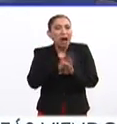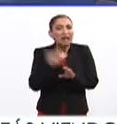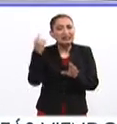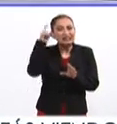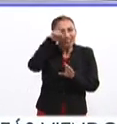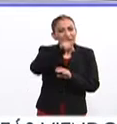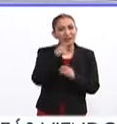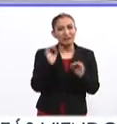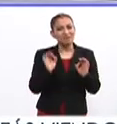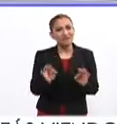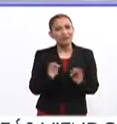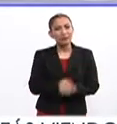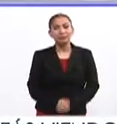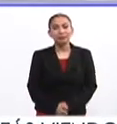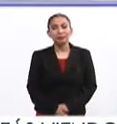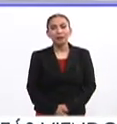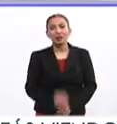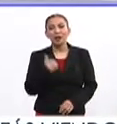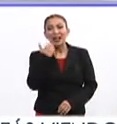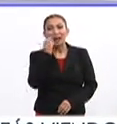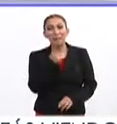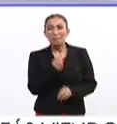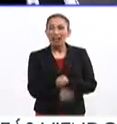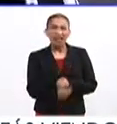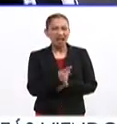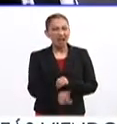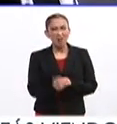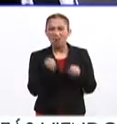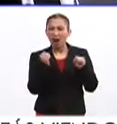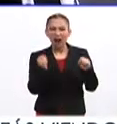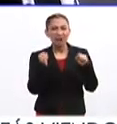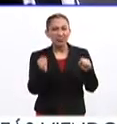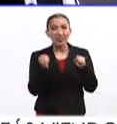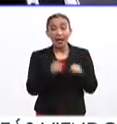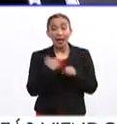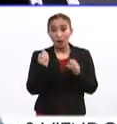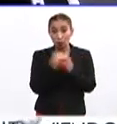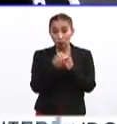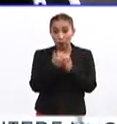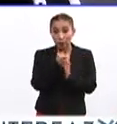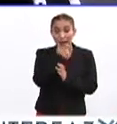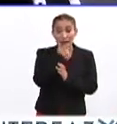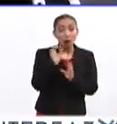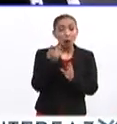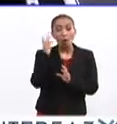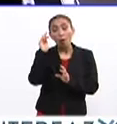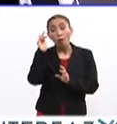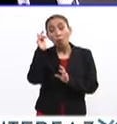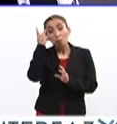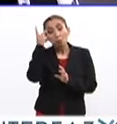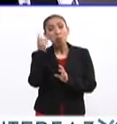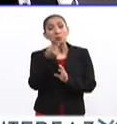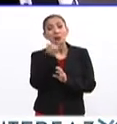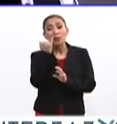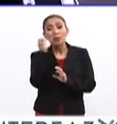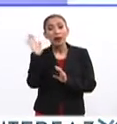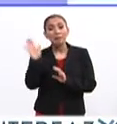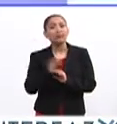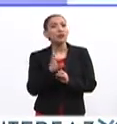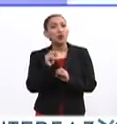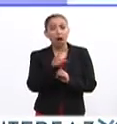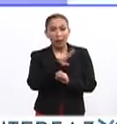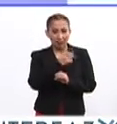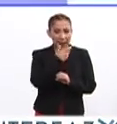de México, ¿no? Ajá. Quería riesgos. ¿Los cursos eran en inglés o en portugués? Pues realmente había